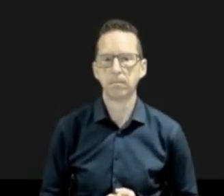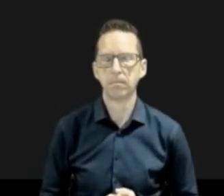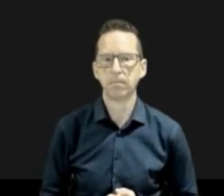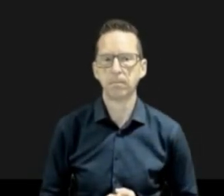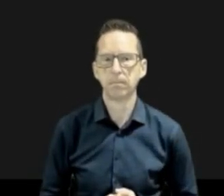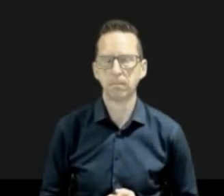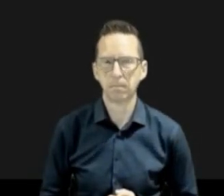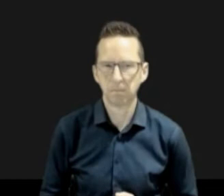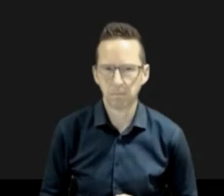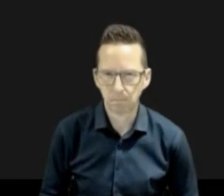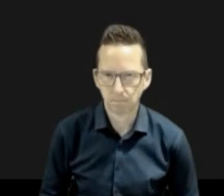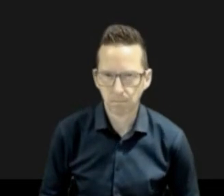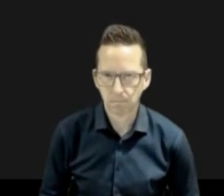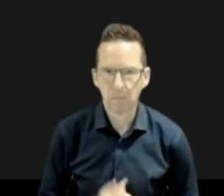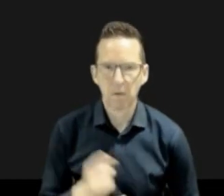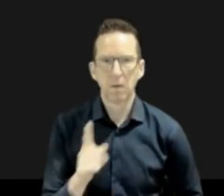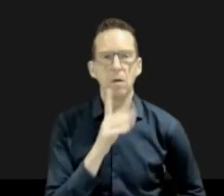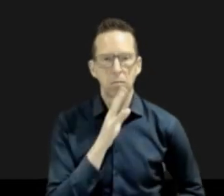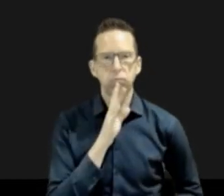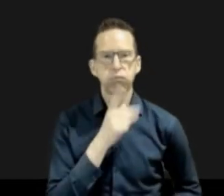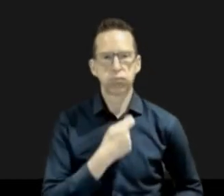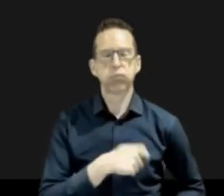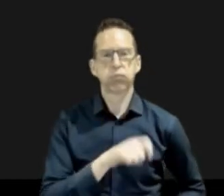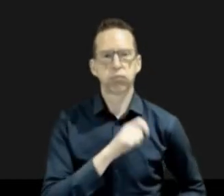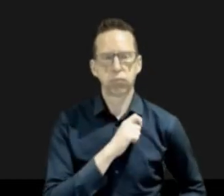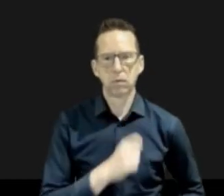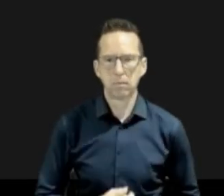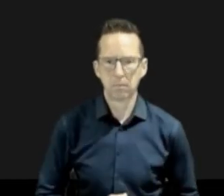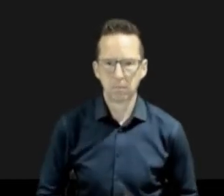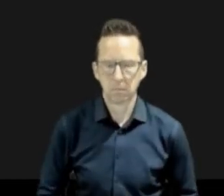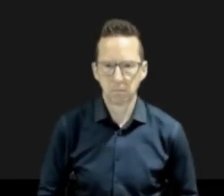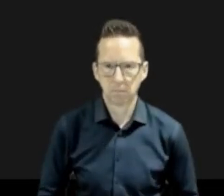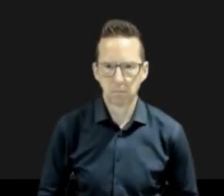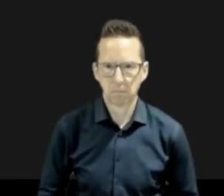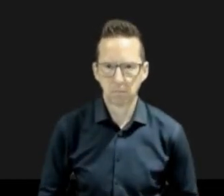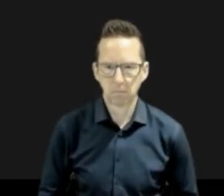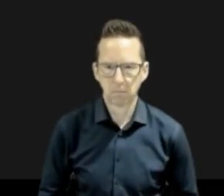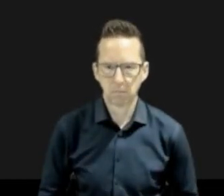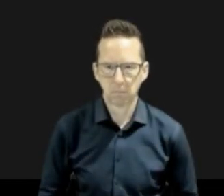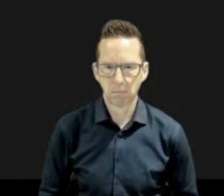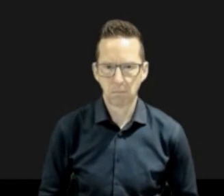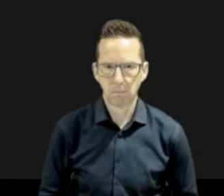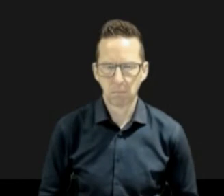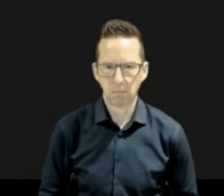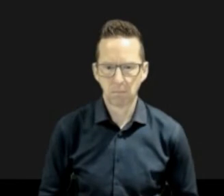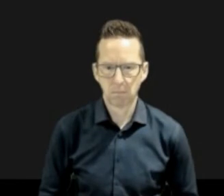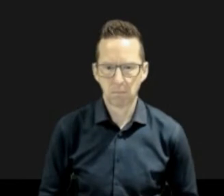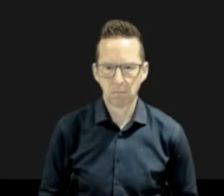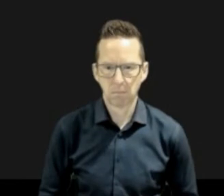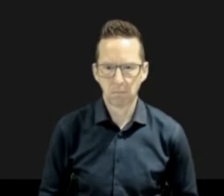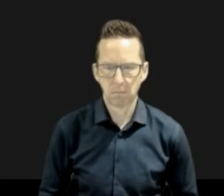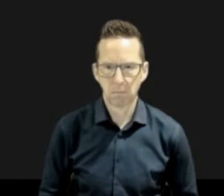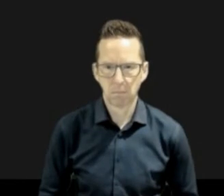el programa de reducción de riesgo de la OMM ayuda a los miembros